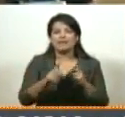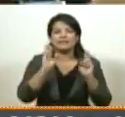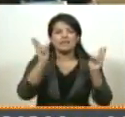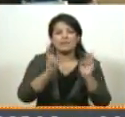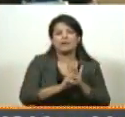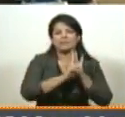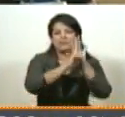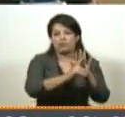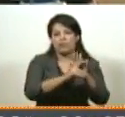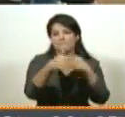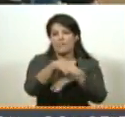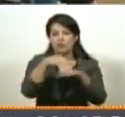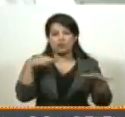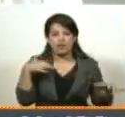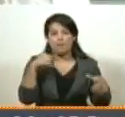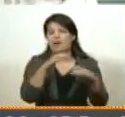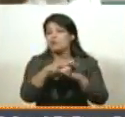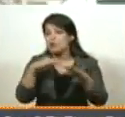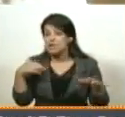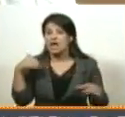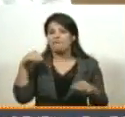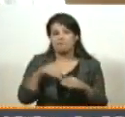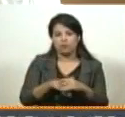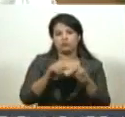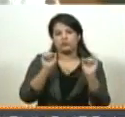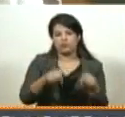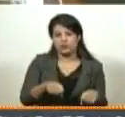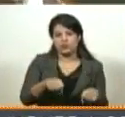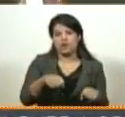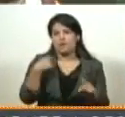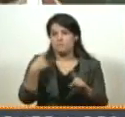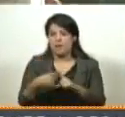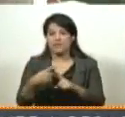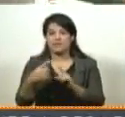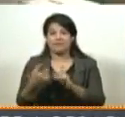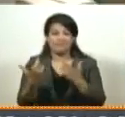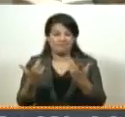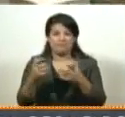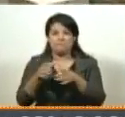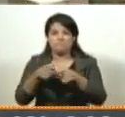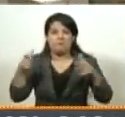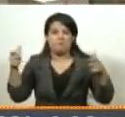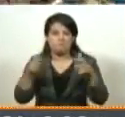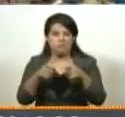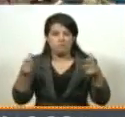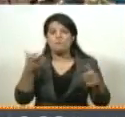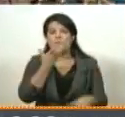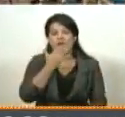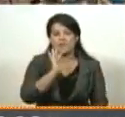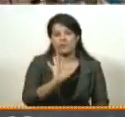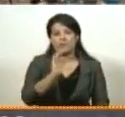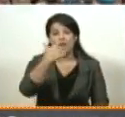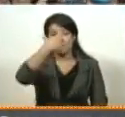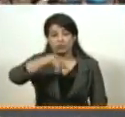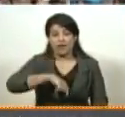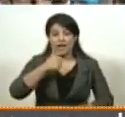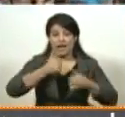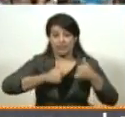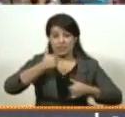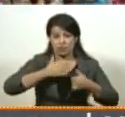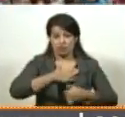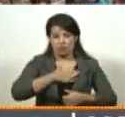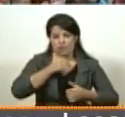representación mayoritaria y principios de representación proporcional. Los candidatos y candidatas que